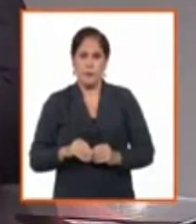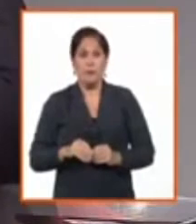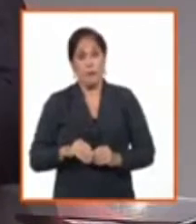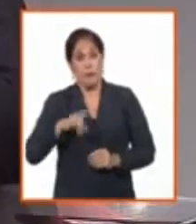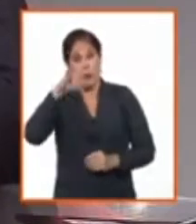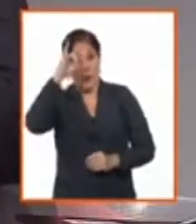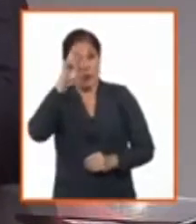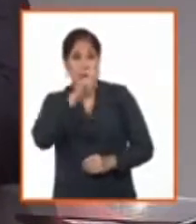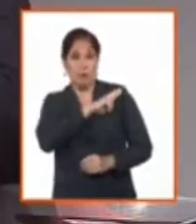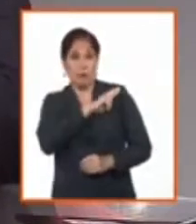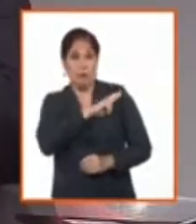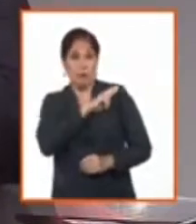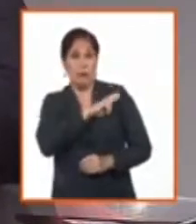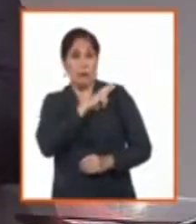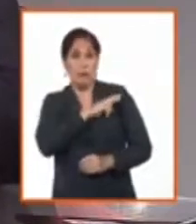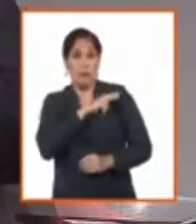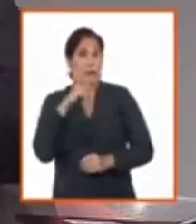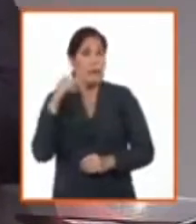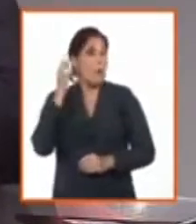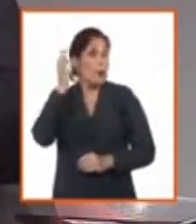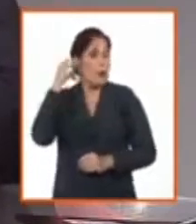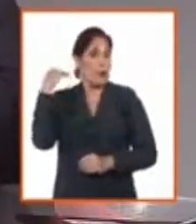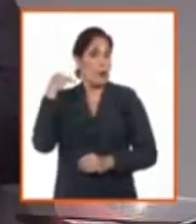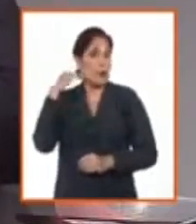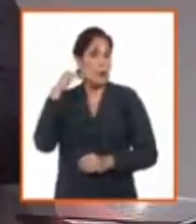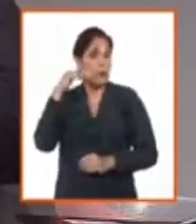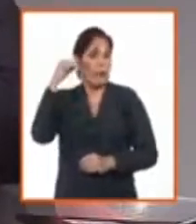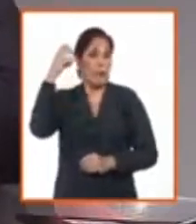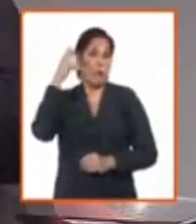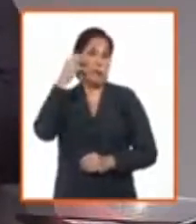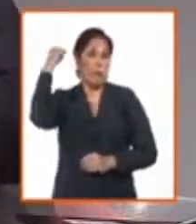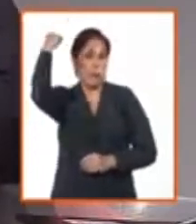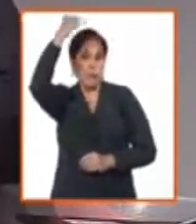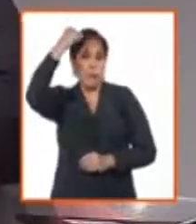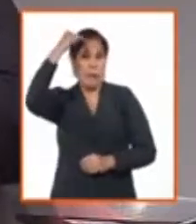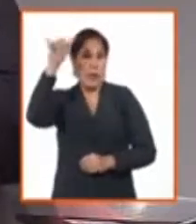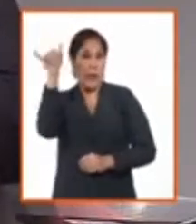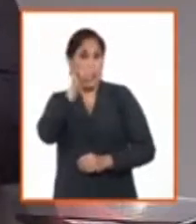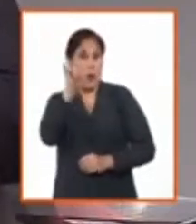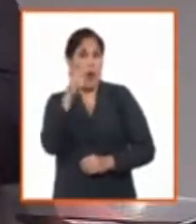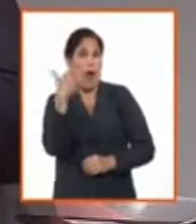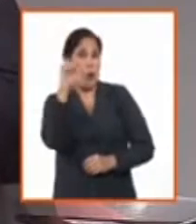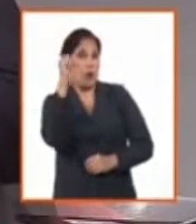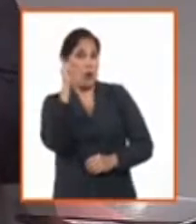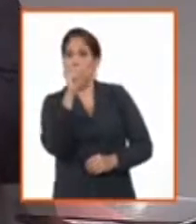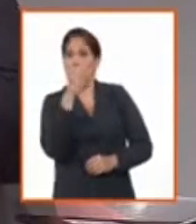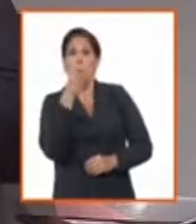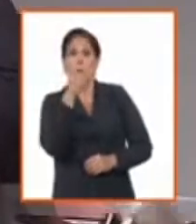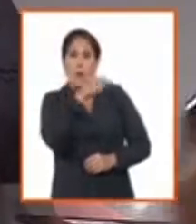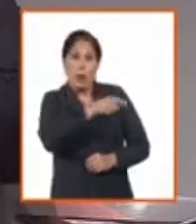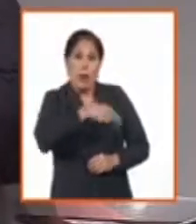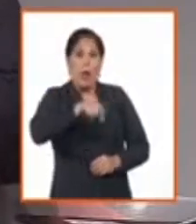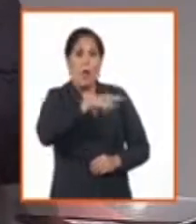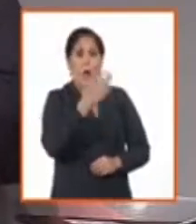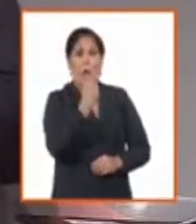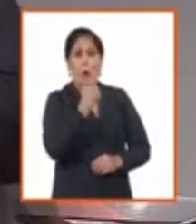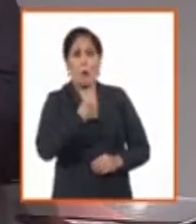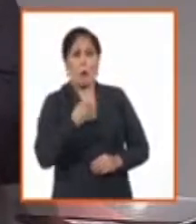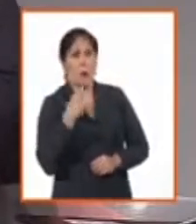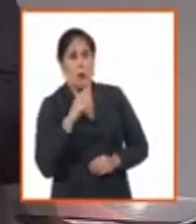como decía el link y bueno como se dijo anteriormente los ausentes iban a ser los grandes presentes y no solamente